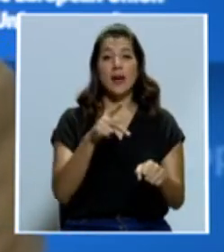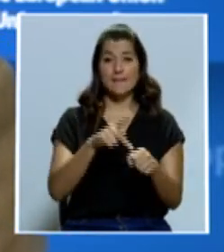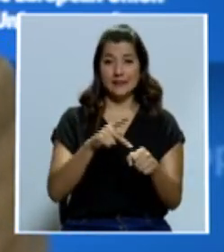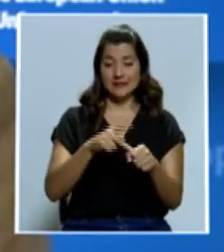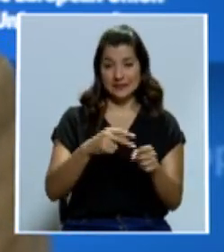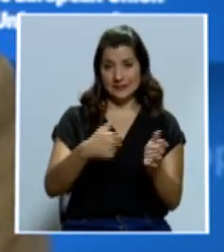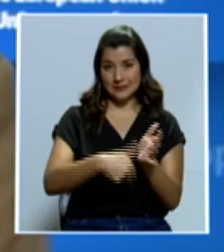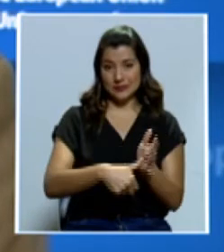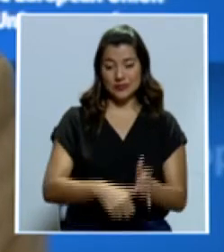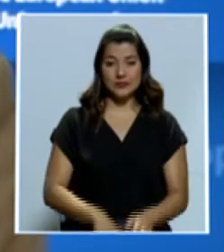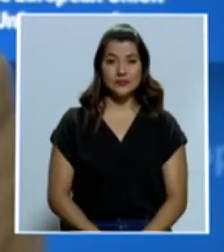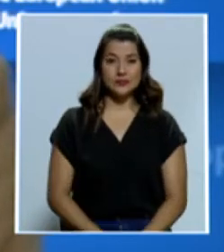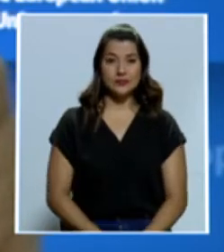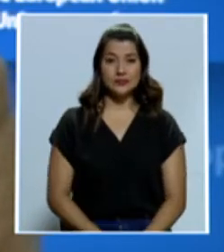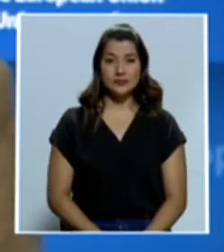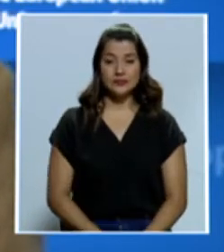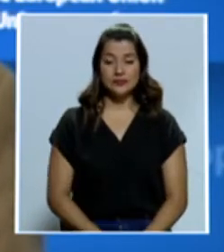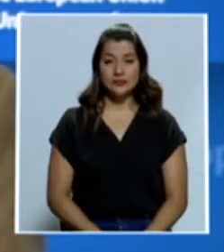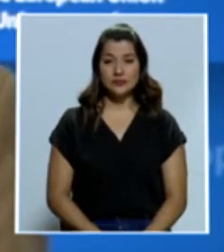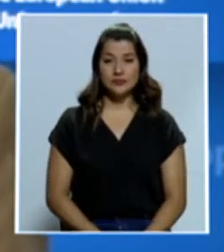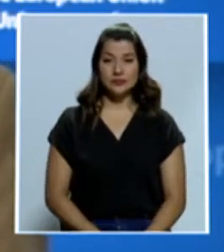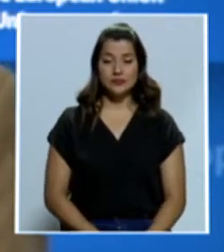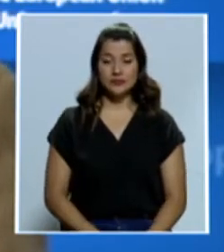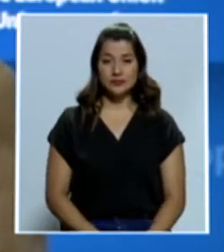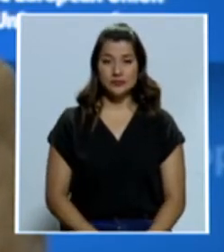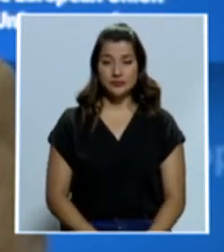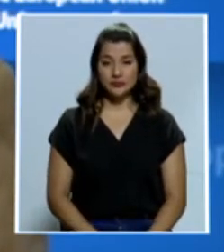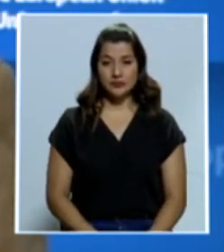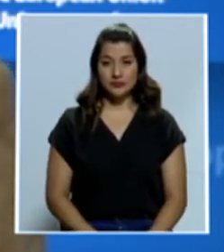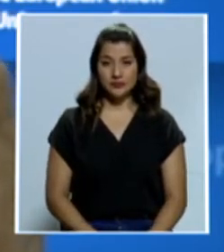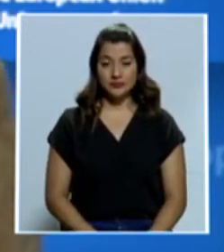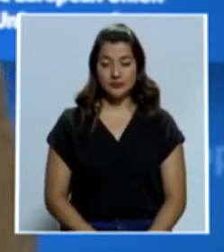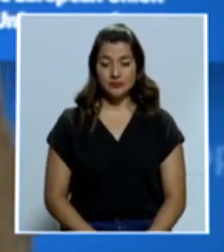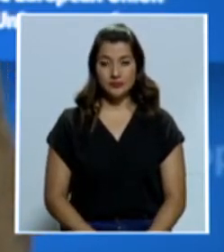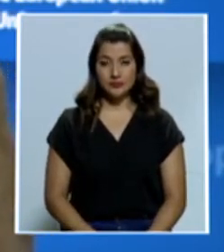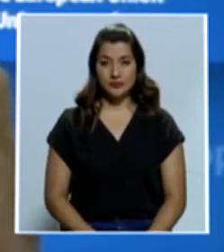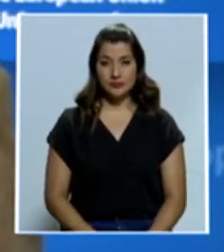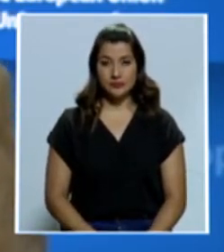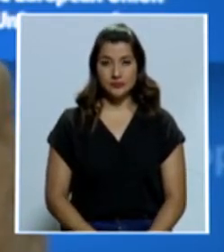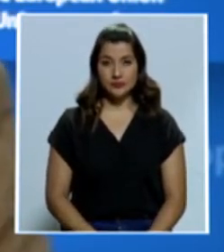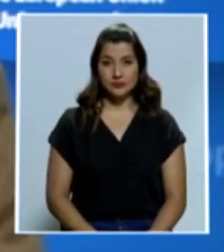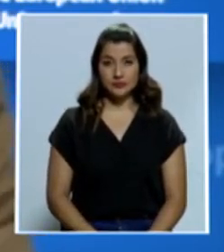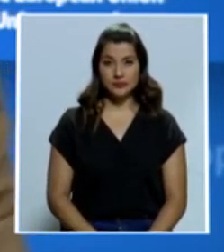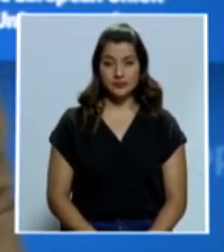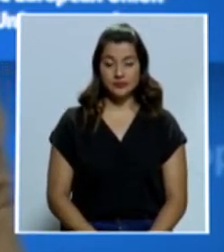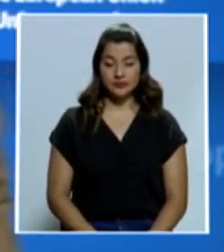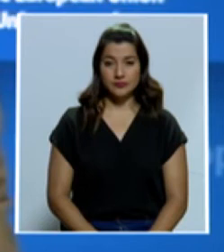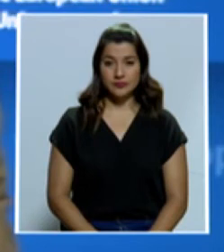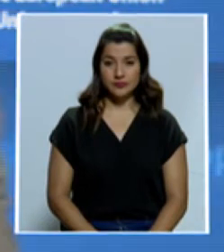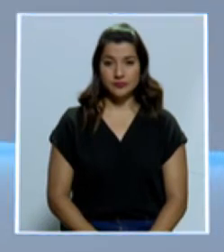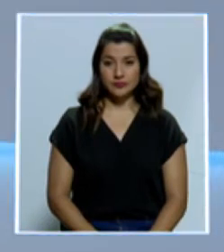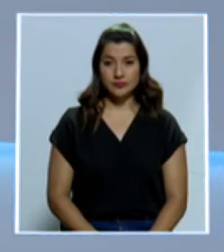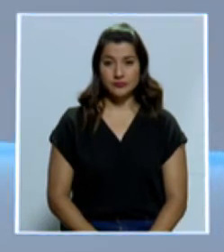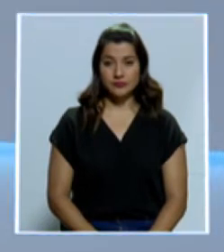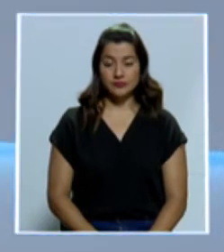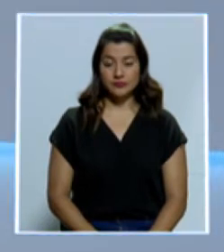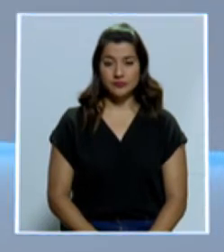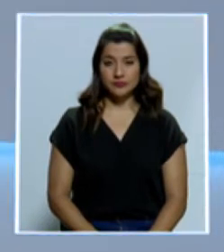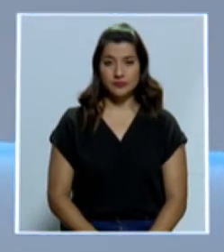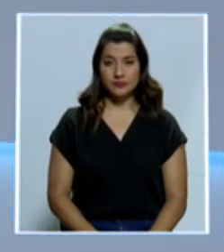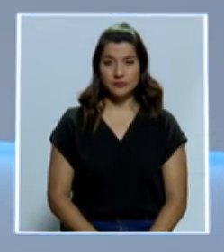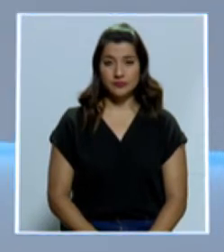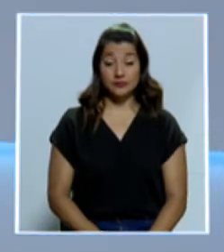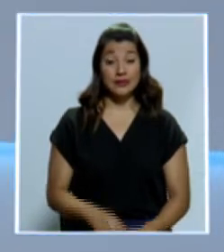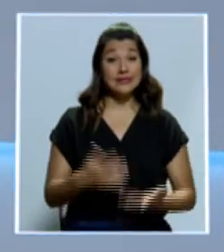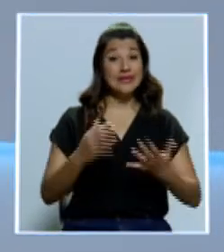International standards and fail also to mobilize the Venezuelan people to participate.